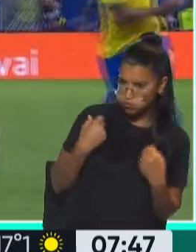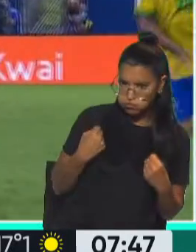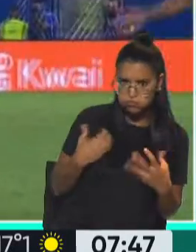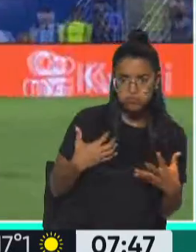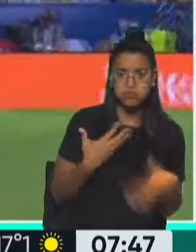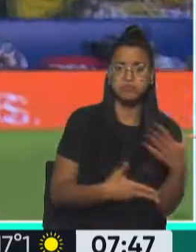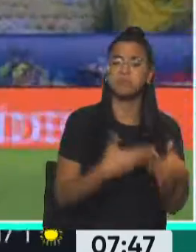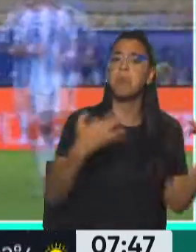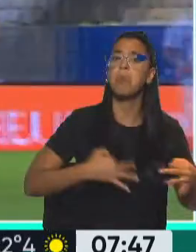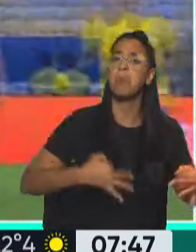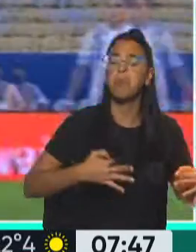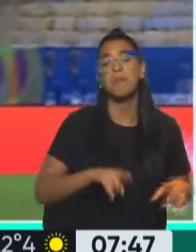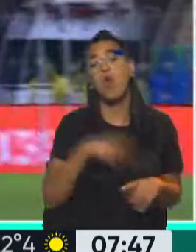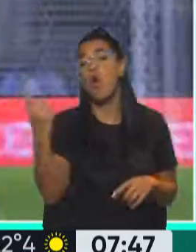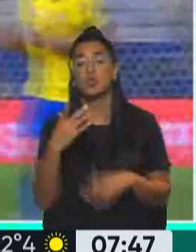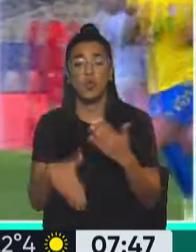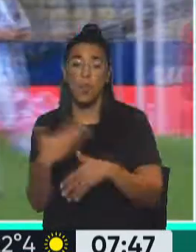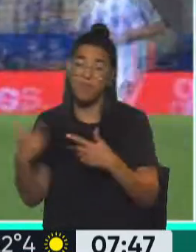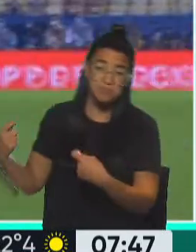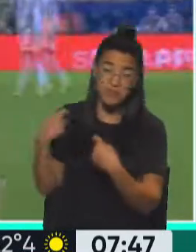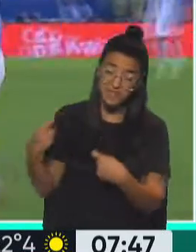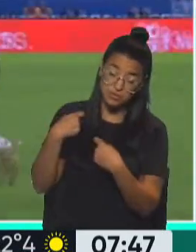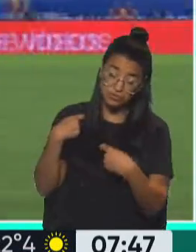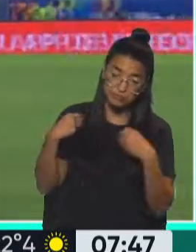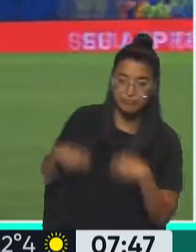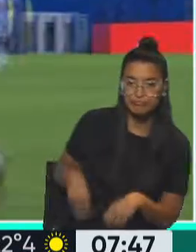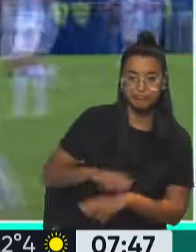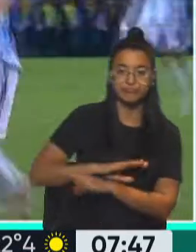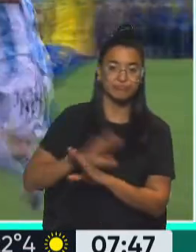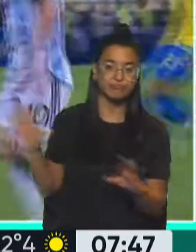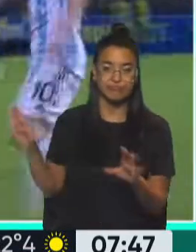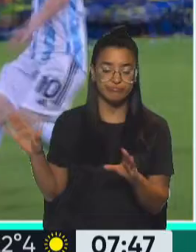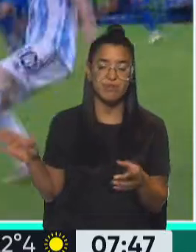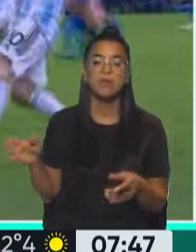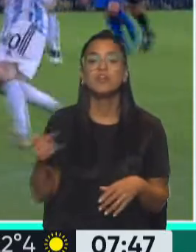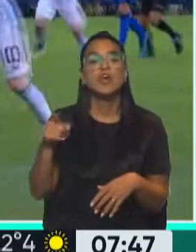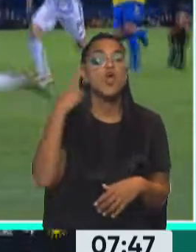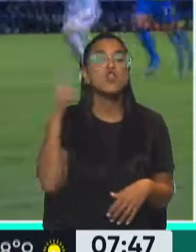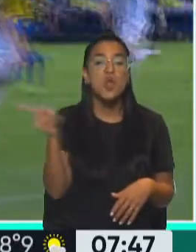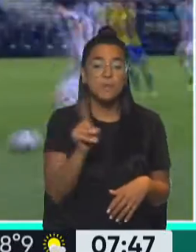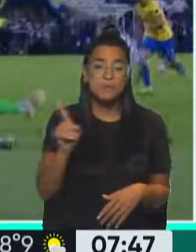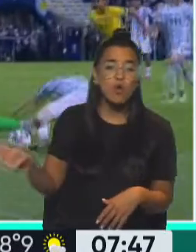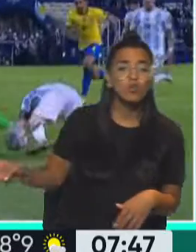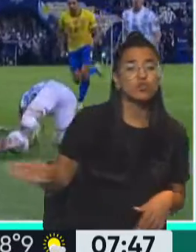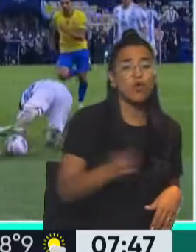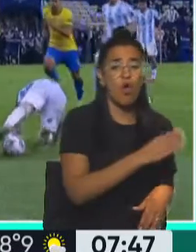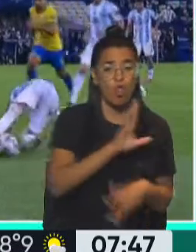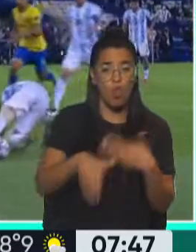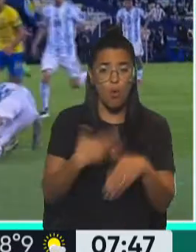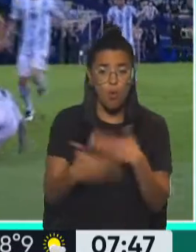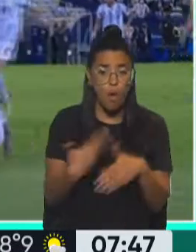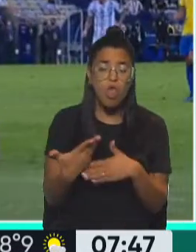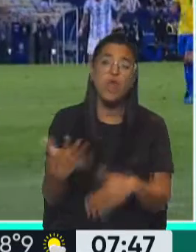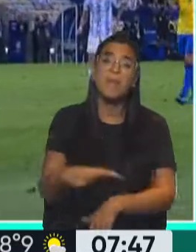Y hay otras personas, y hay otros jugadores que la presión los inhibe. Entonces, no pensemos que todos los jugadores, que